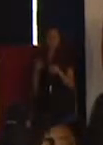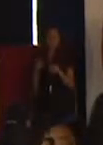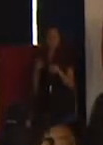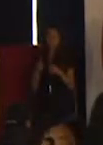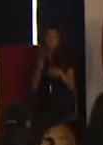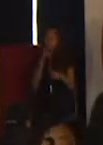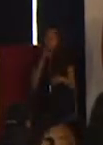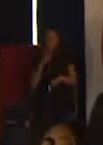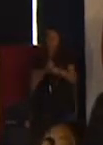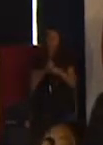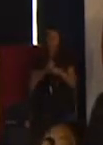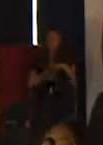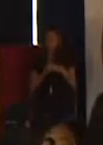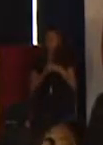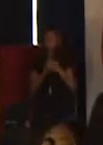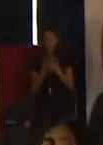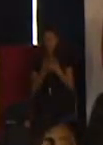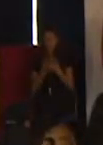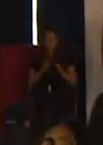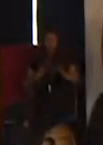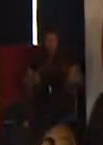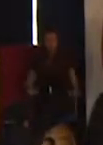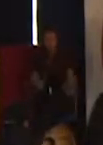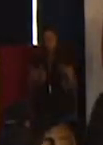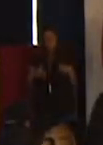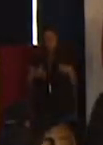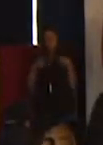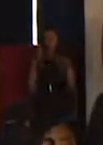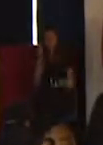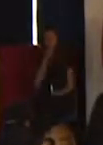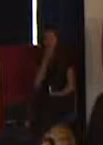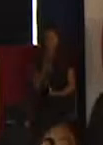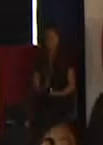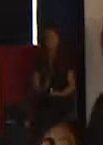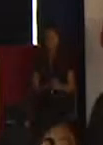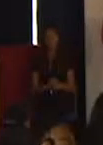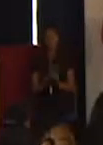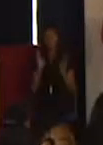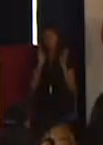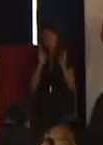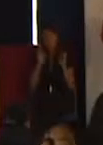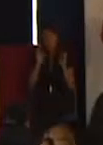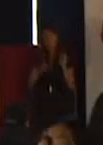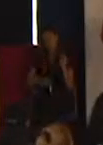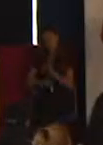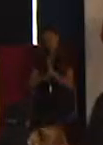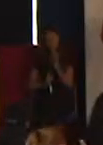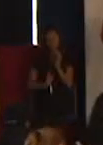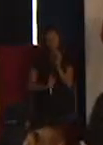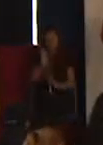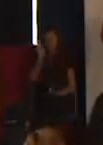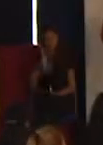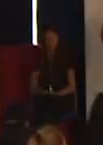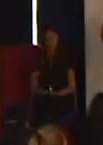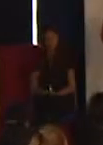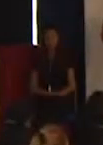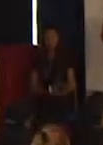que tienen alguna dificultad, ánimo, que la vida es muy bonita y ojalá puedan salir